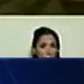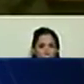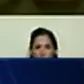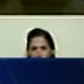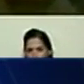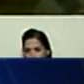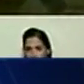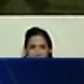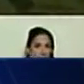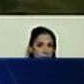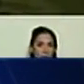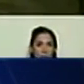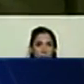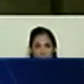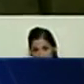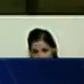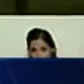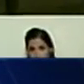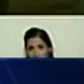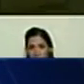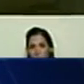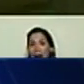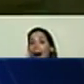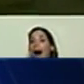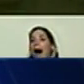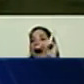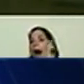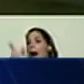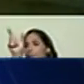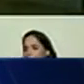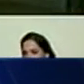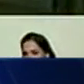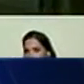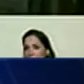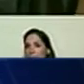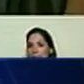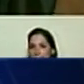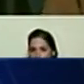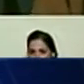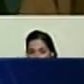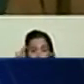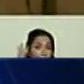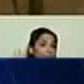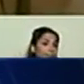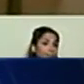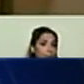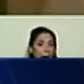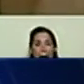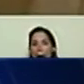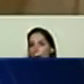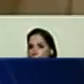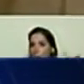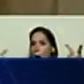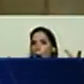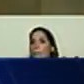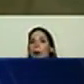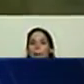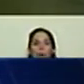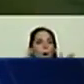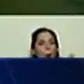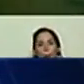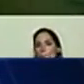que aquí en Venezuela alguien se atreva a hacerle eco a esta declaración. Una